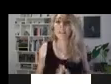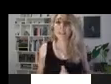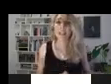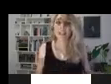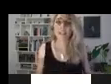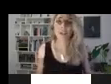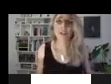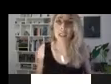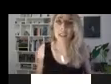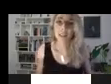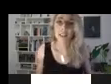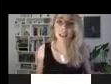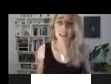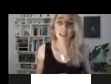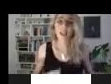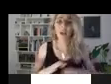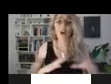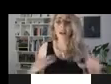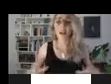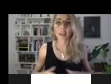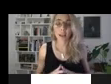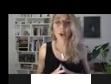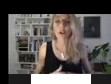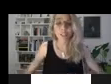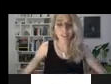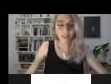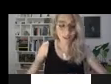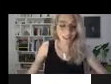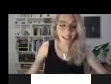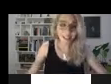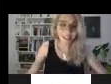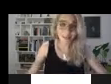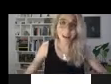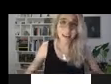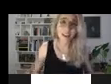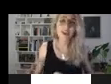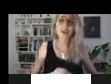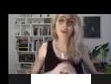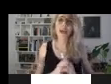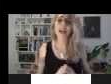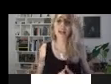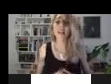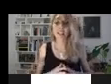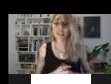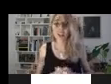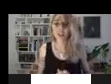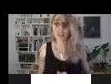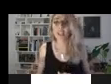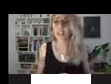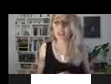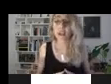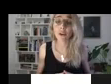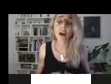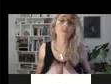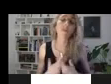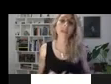Vamos a comenzar entonces con este consenso sobre de qué va este espacio, con una definición